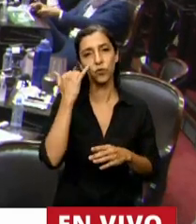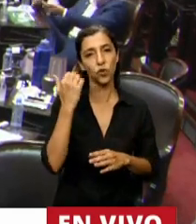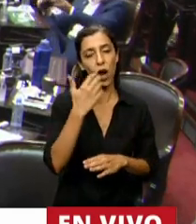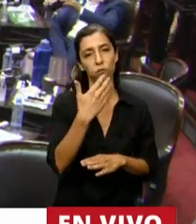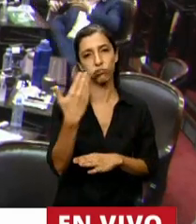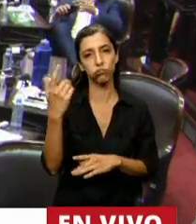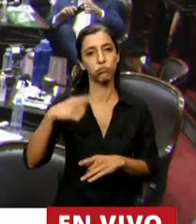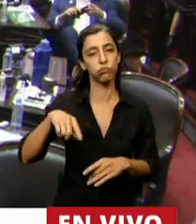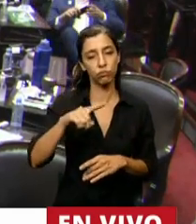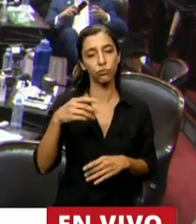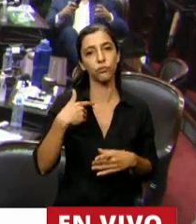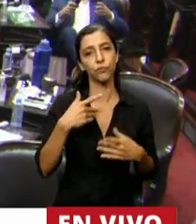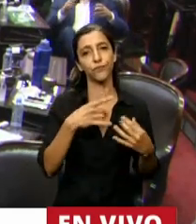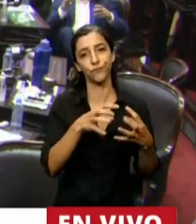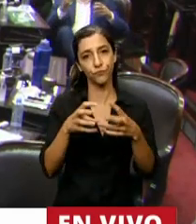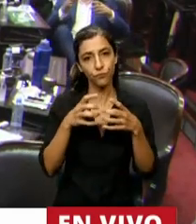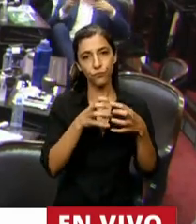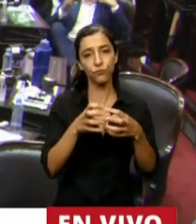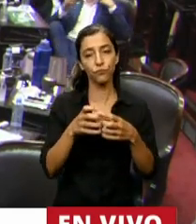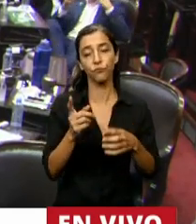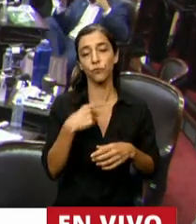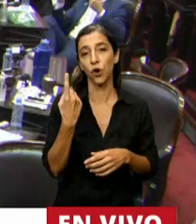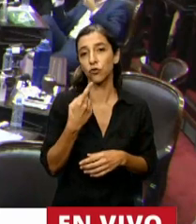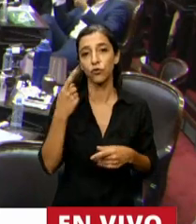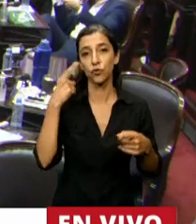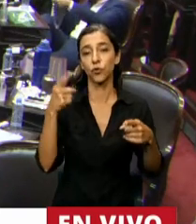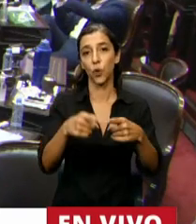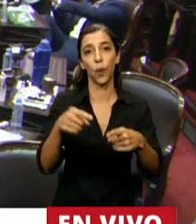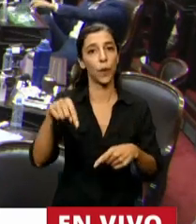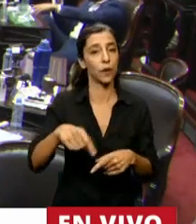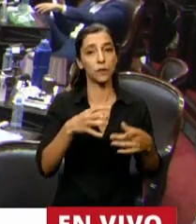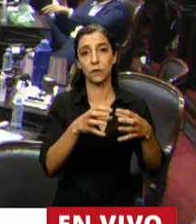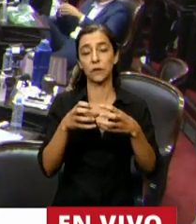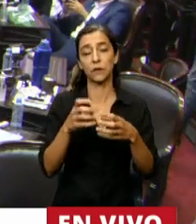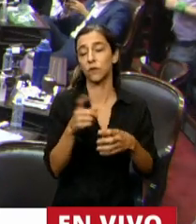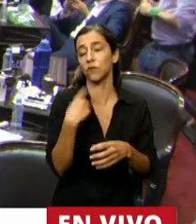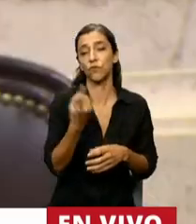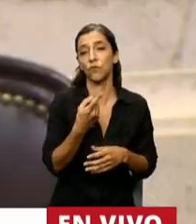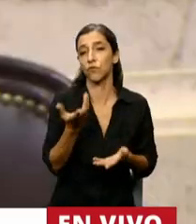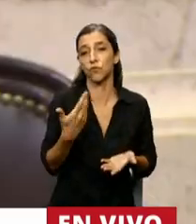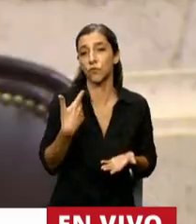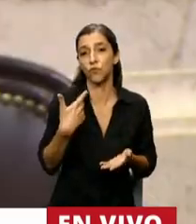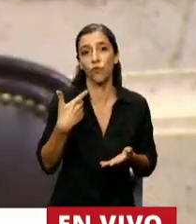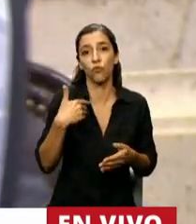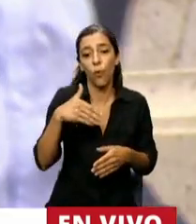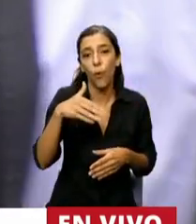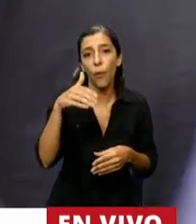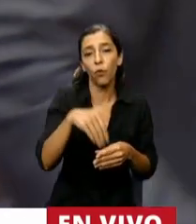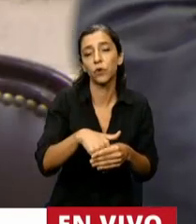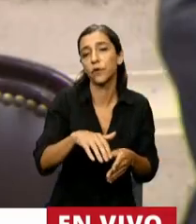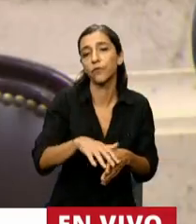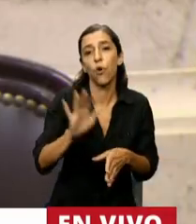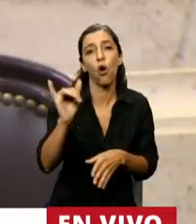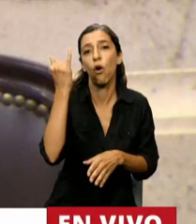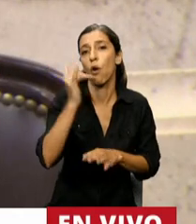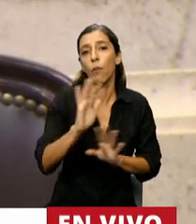buscando que de esta sesión se vote lo mejor y que tengan certeza los jubilados